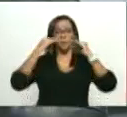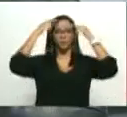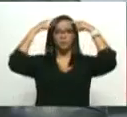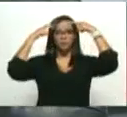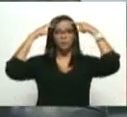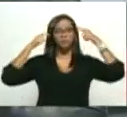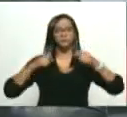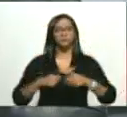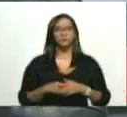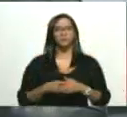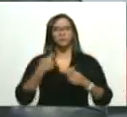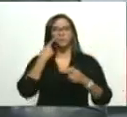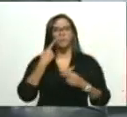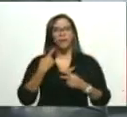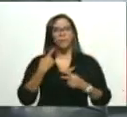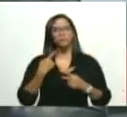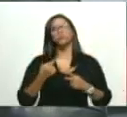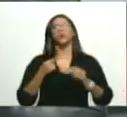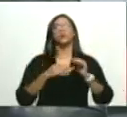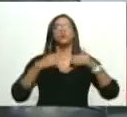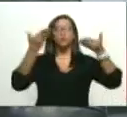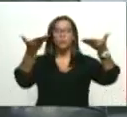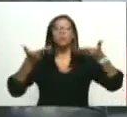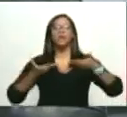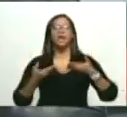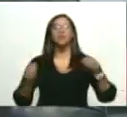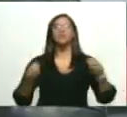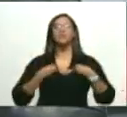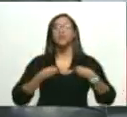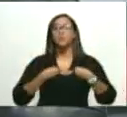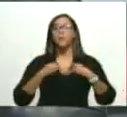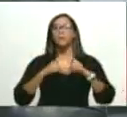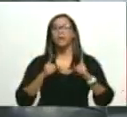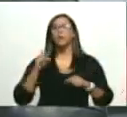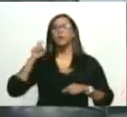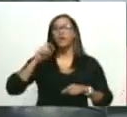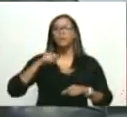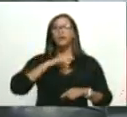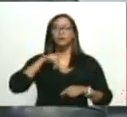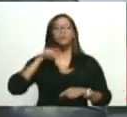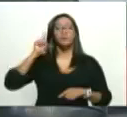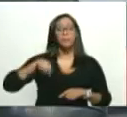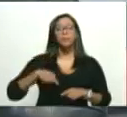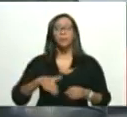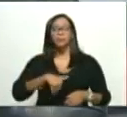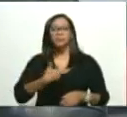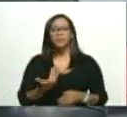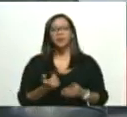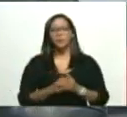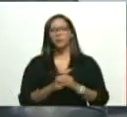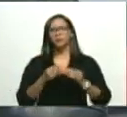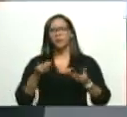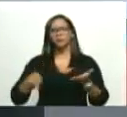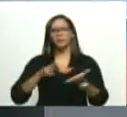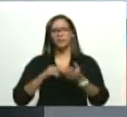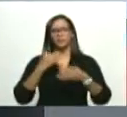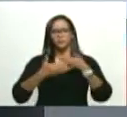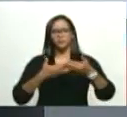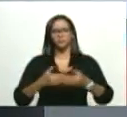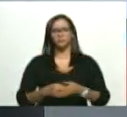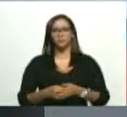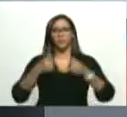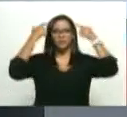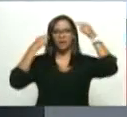comandante, vemos su legado aún vivo, pero con mucha necesidad para nosotros también construir nuestros propios procesos. Hugo Chávez, en una